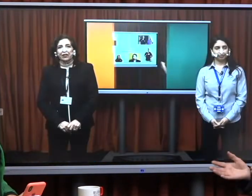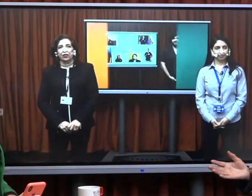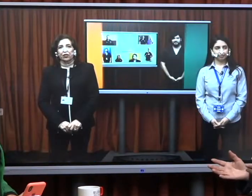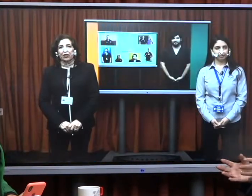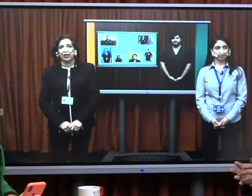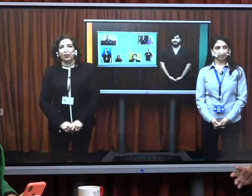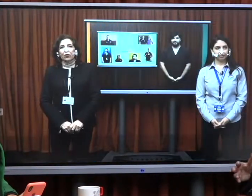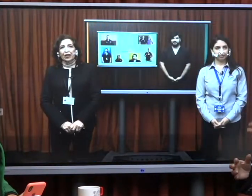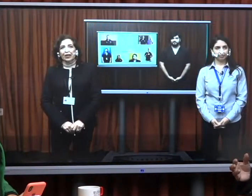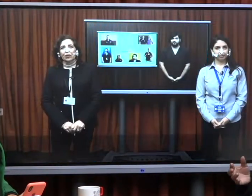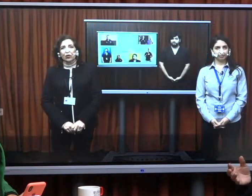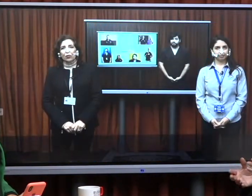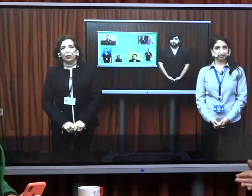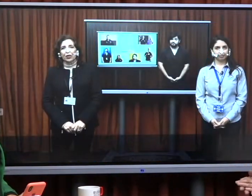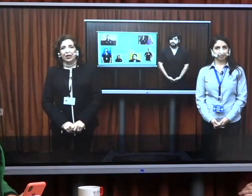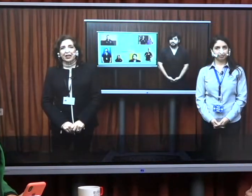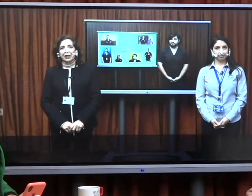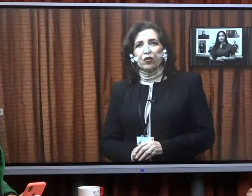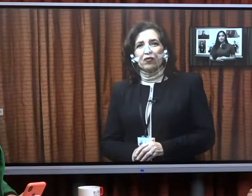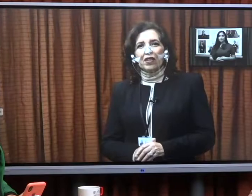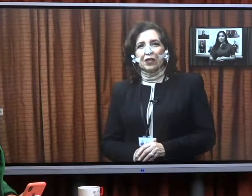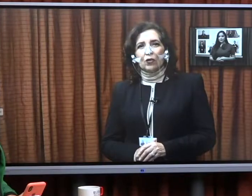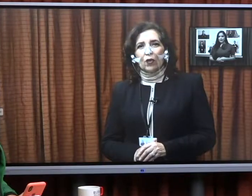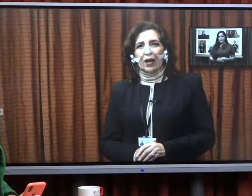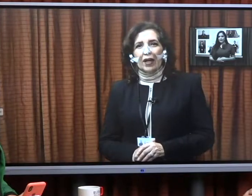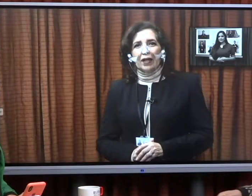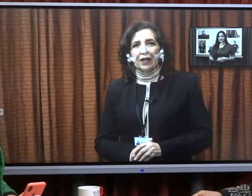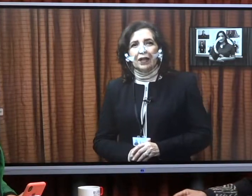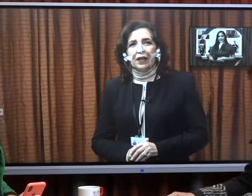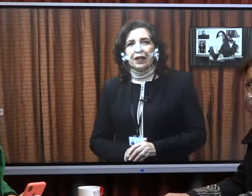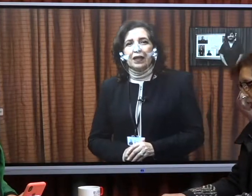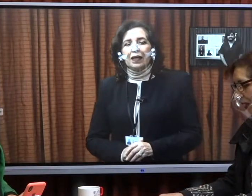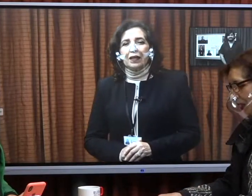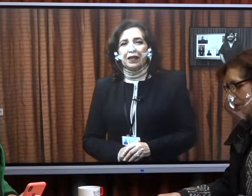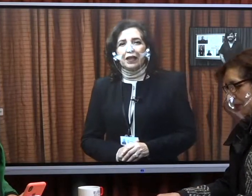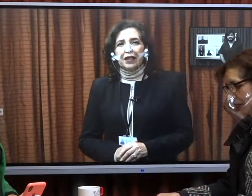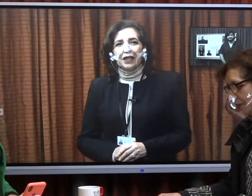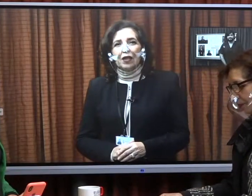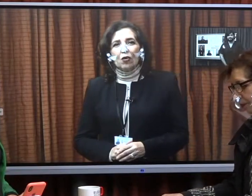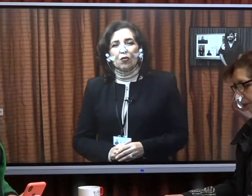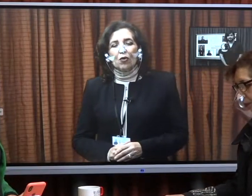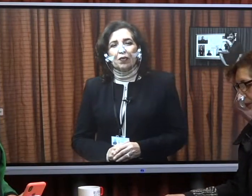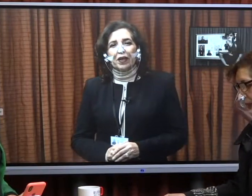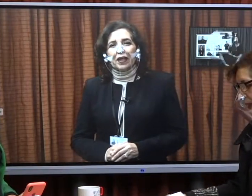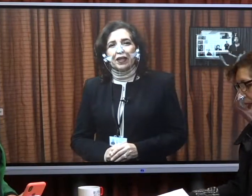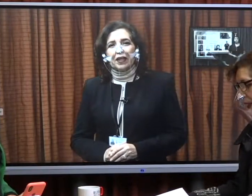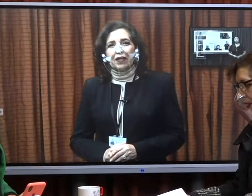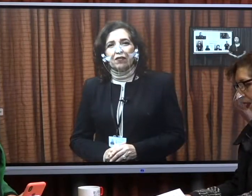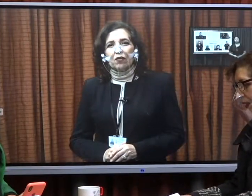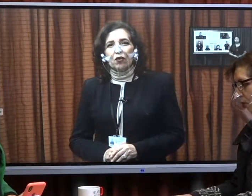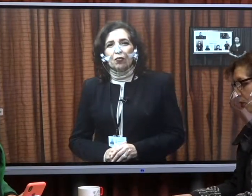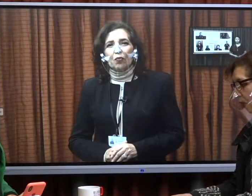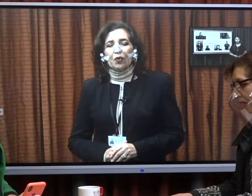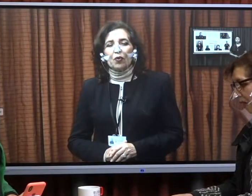en la comuna, van a otros lugares. También, con Junaer,